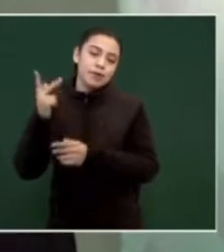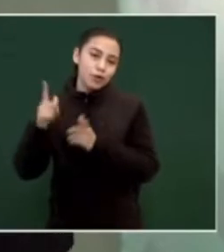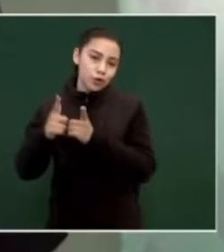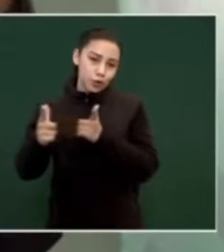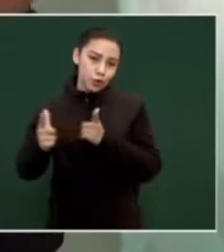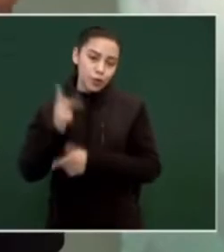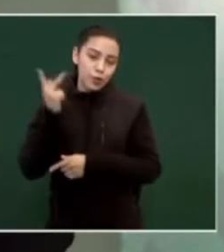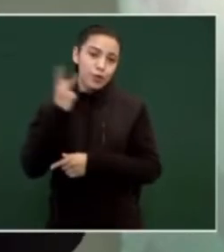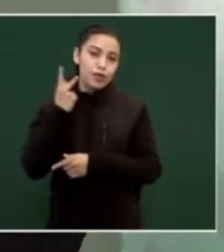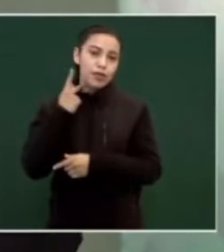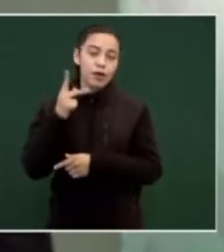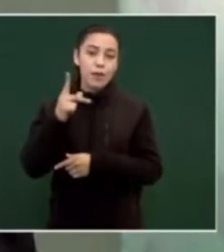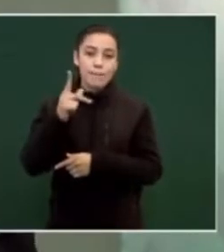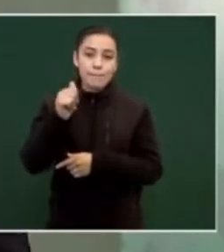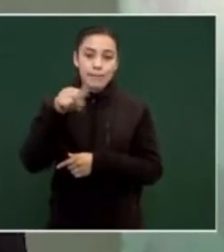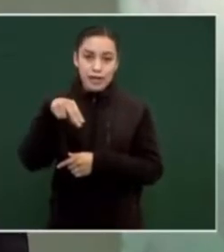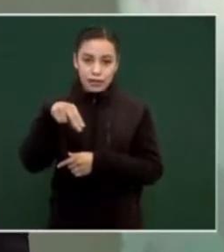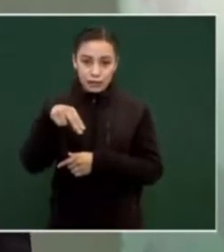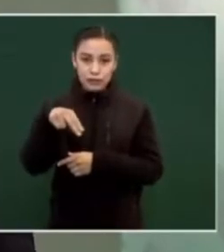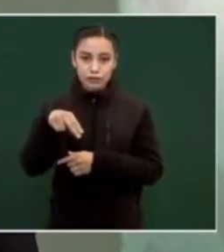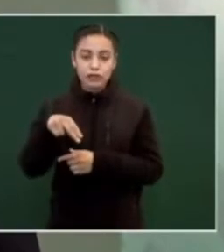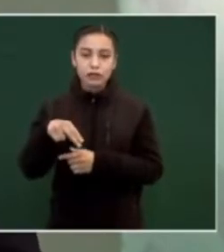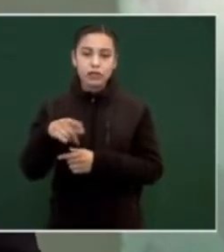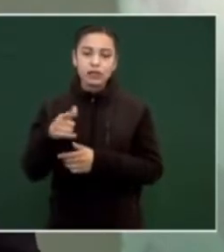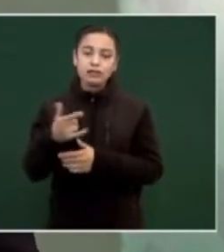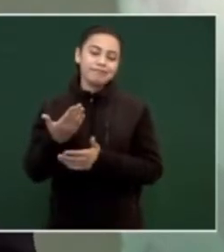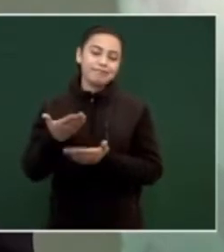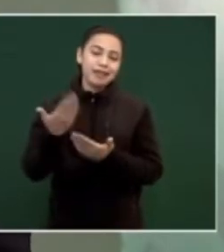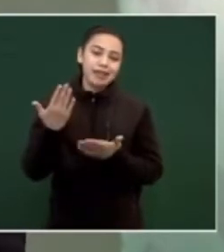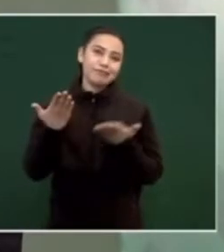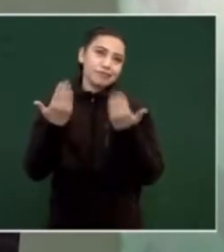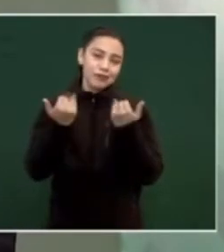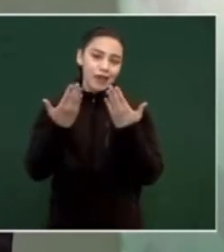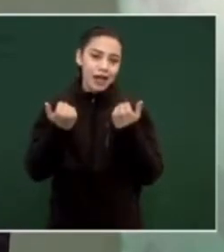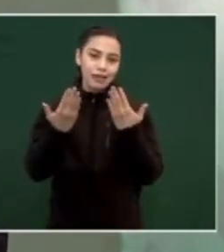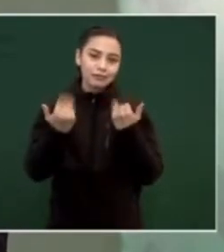este de los que ya no hay también